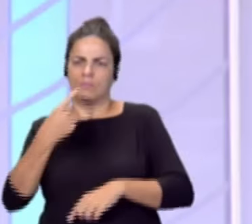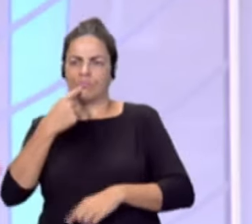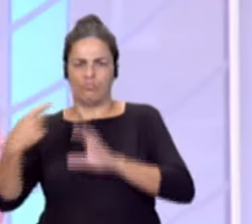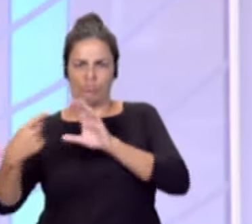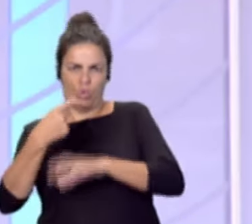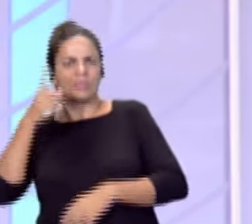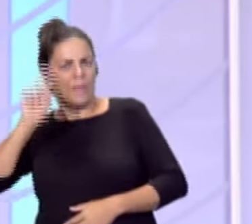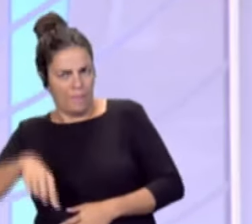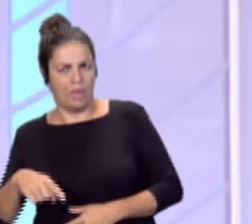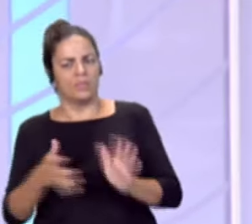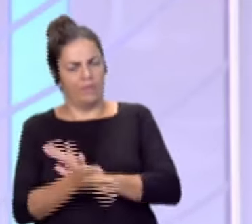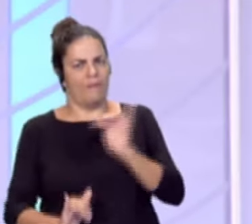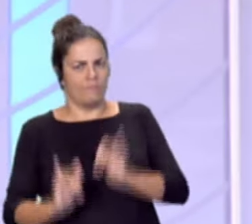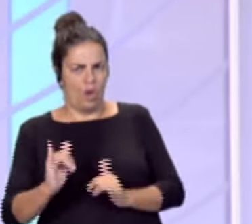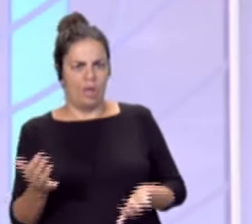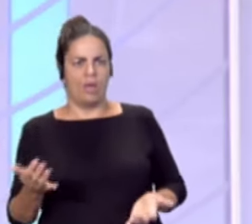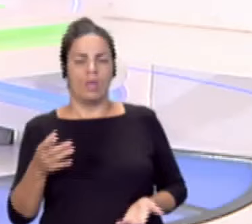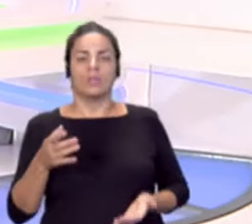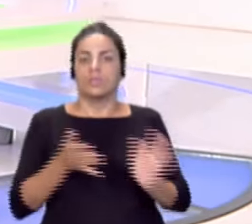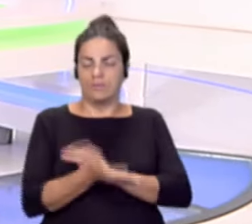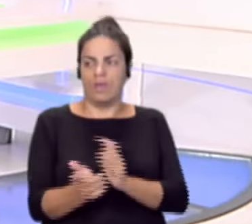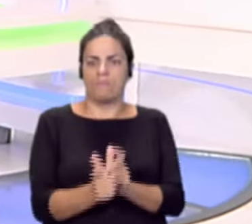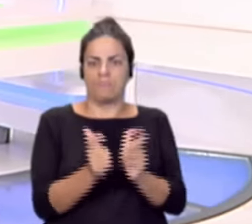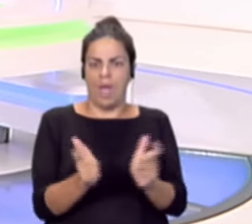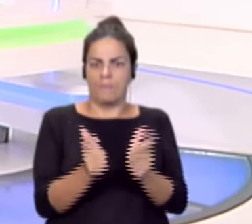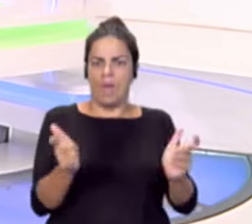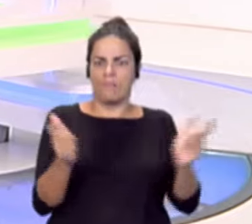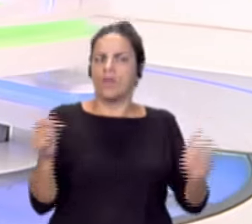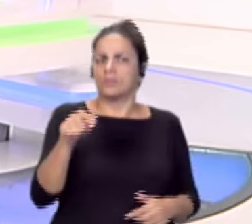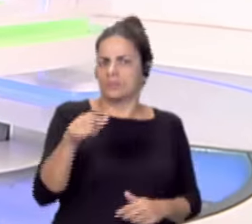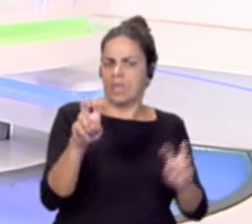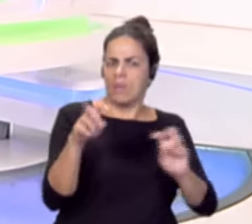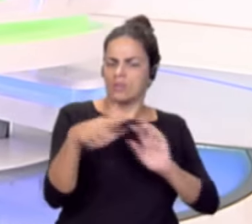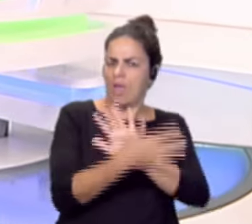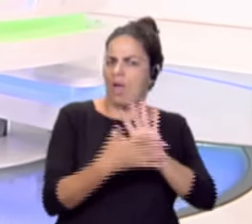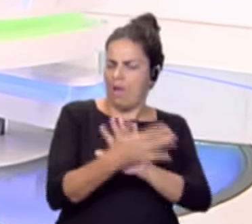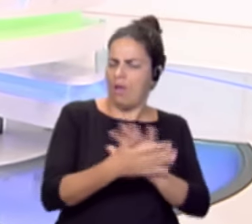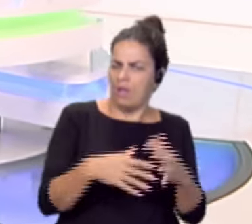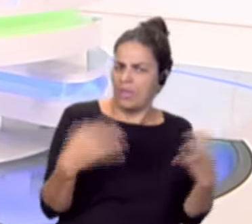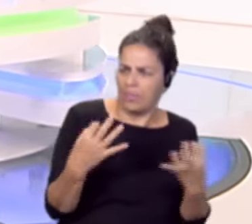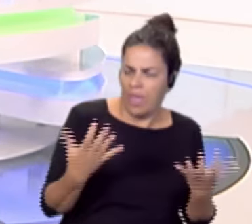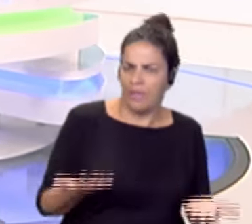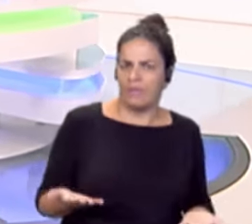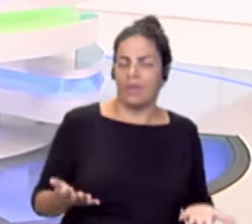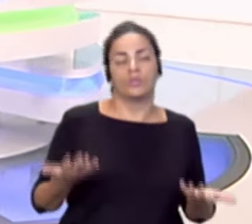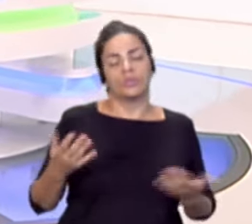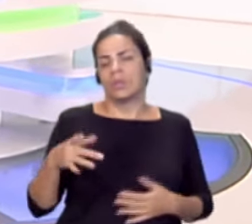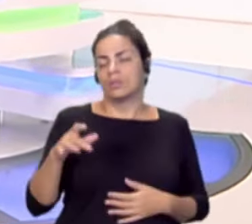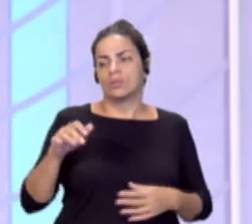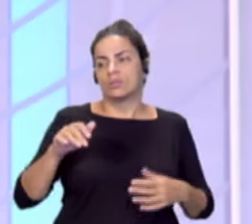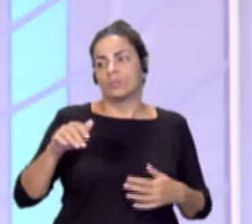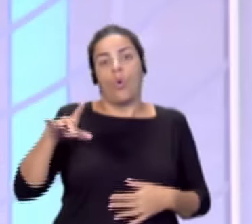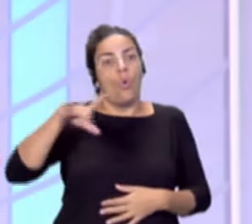creciendo y de esto hay que hablarlo, ¿no? Hay que hablarlo. Entonces, la única forma de conseguir